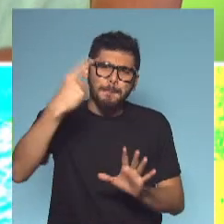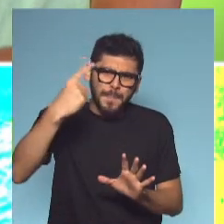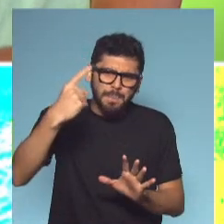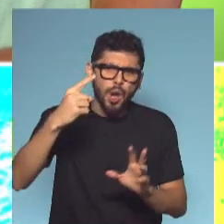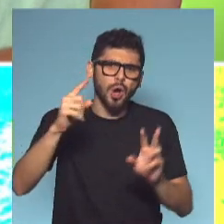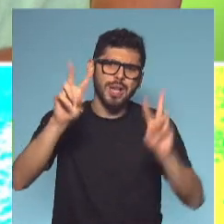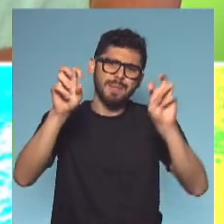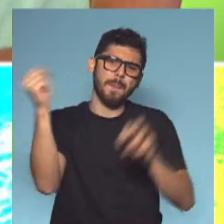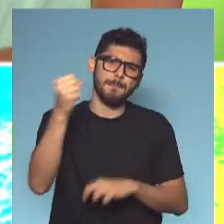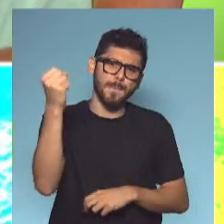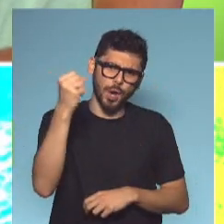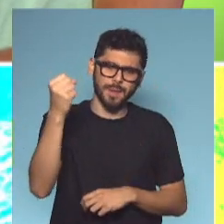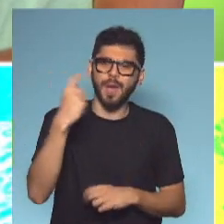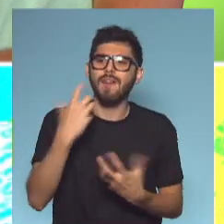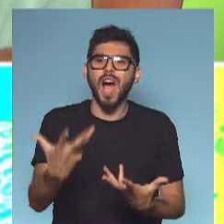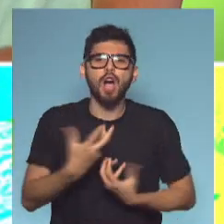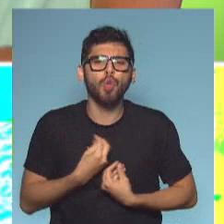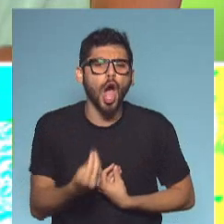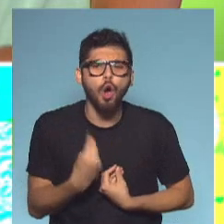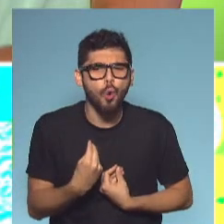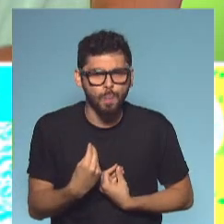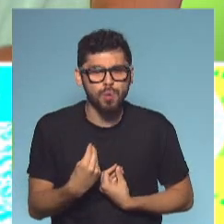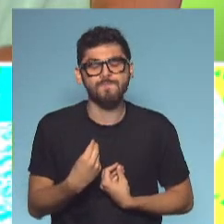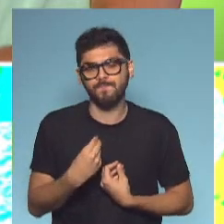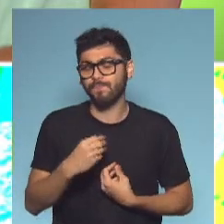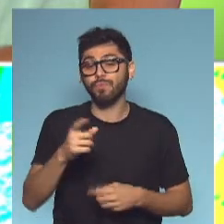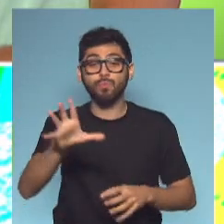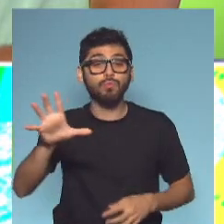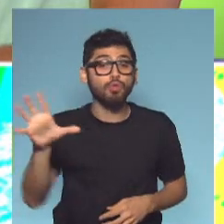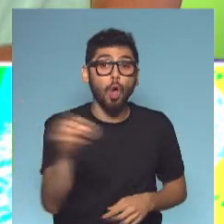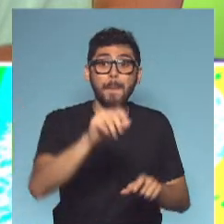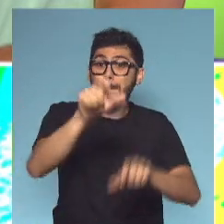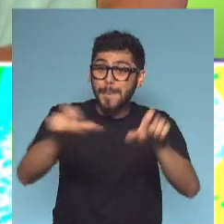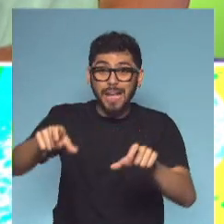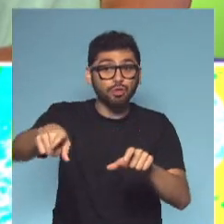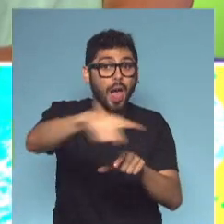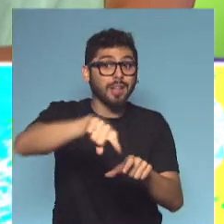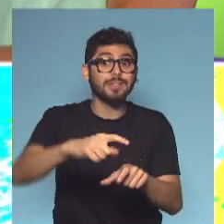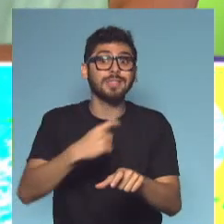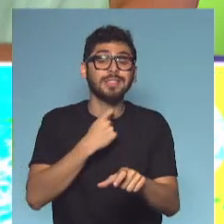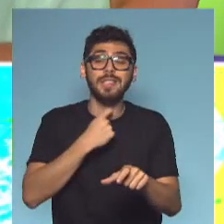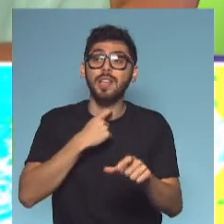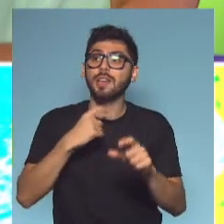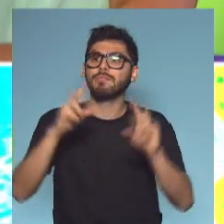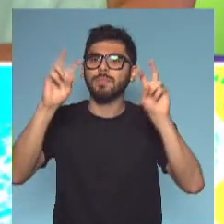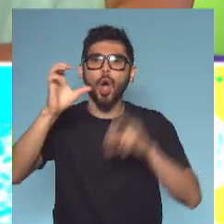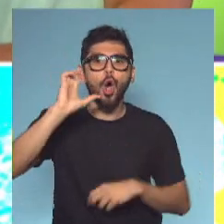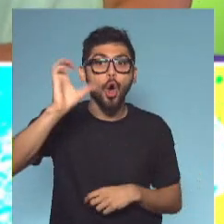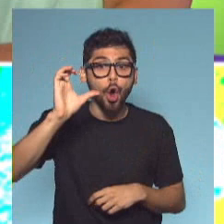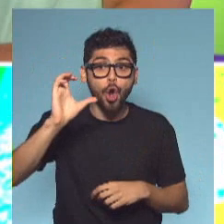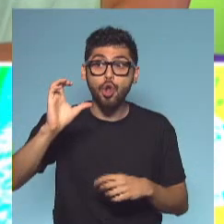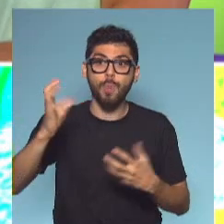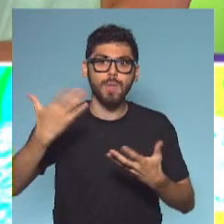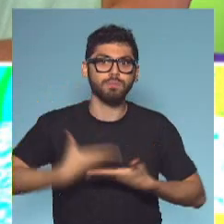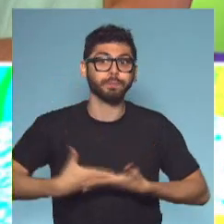más importante. La forma de ayudarnos es que todos, absolutamente todas las personas que quieran de pronto ser una voz para Colombia, más para las ciudades que nos